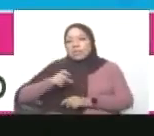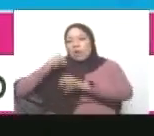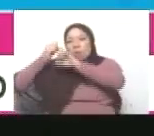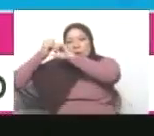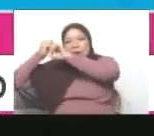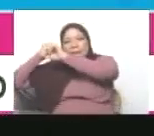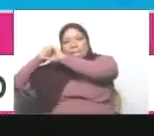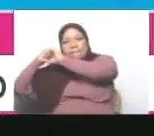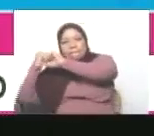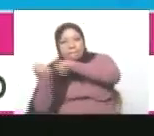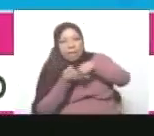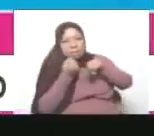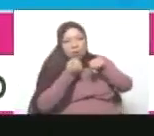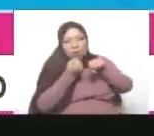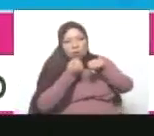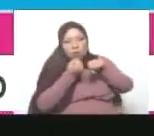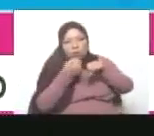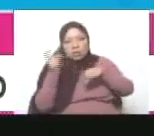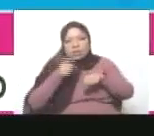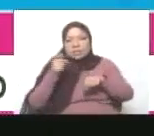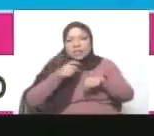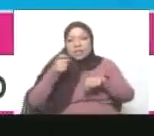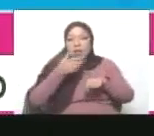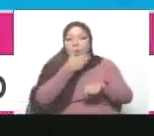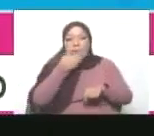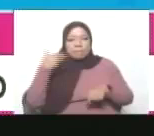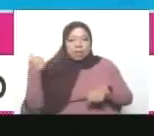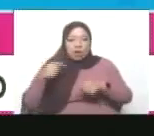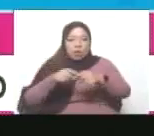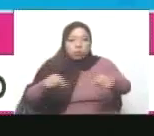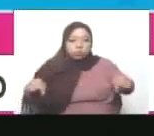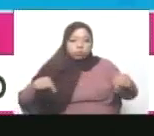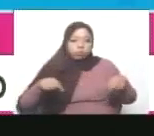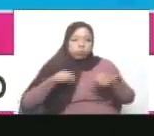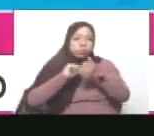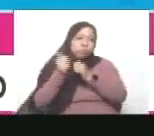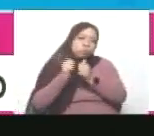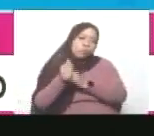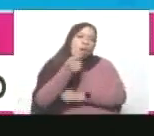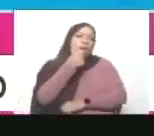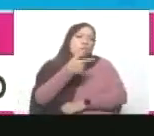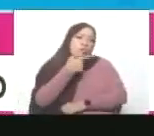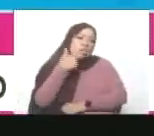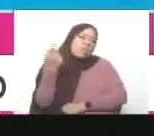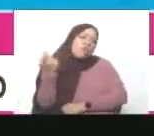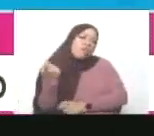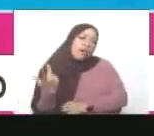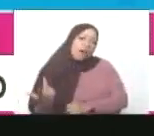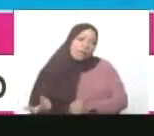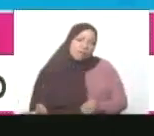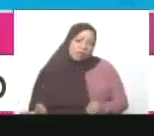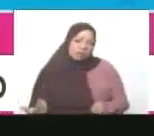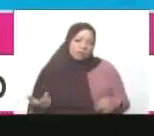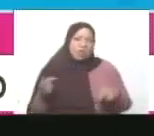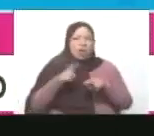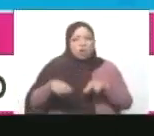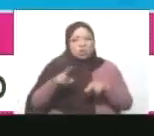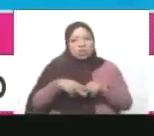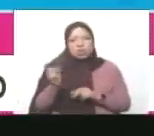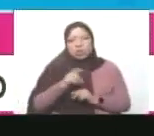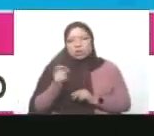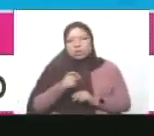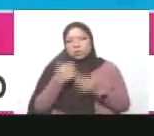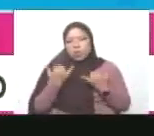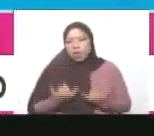posible, tener unas instalaciones más bonitas, más acordes a lo que nuestros niños necesitan y